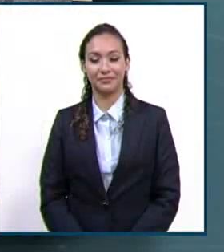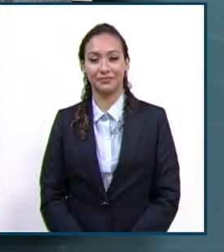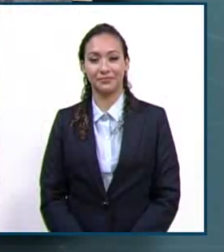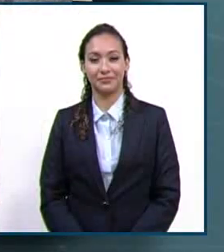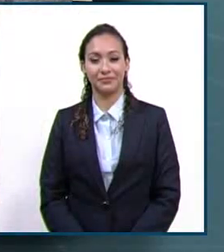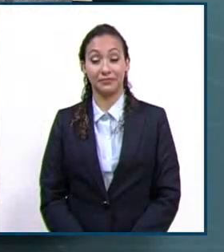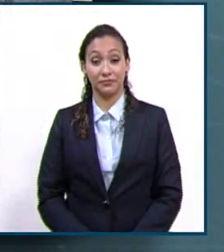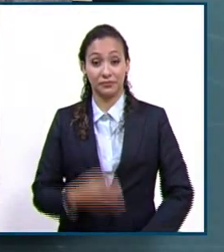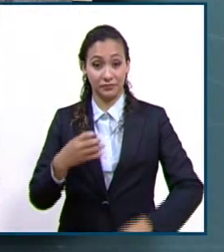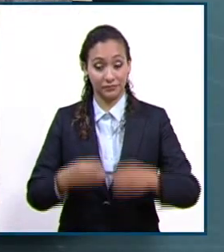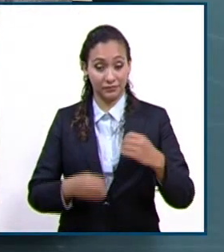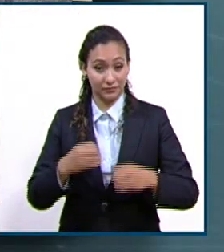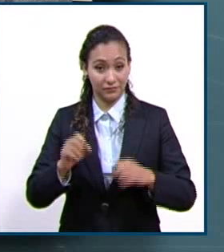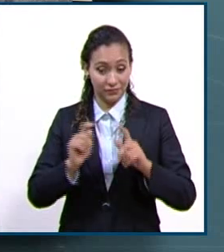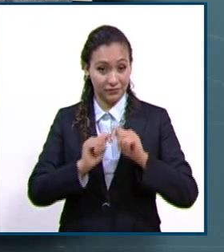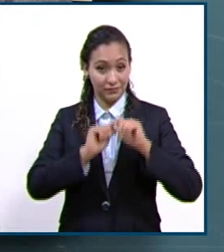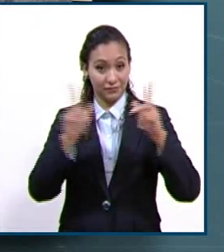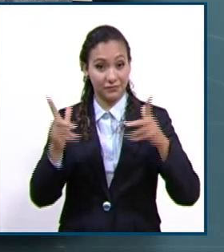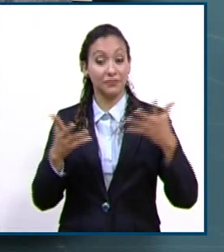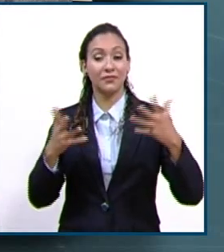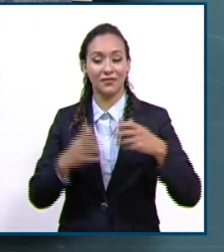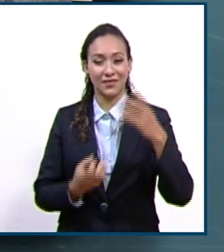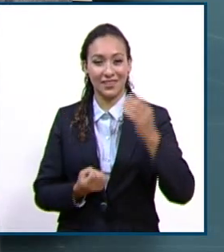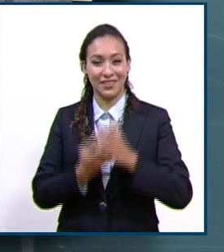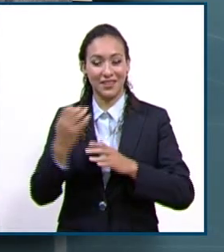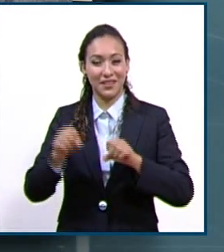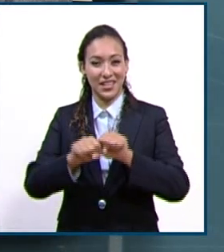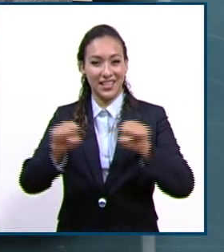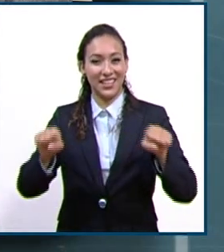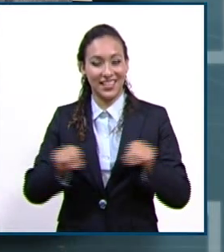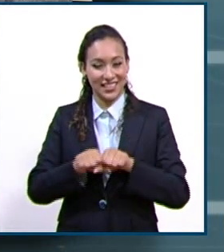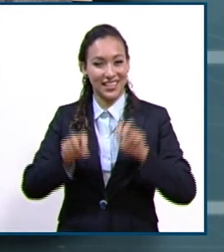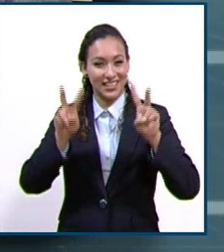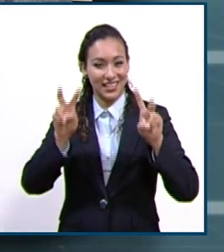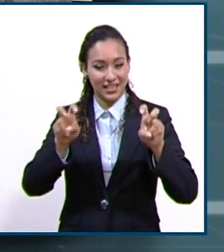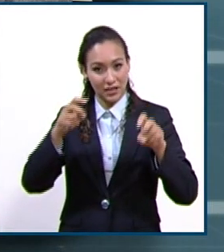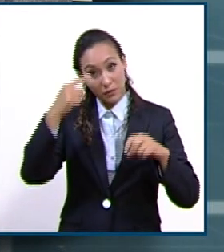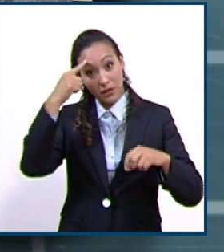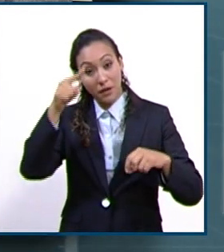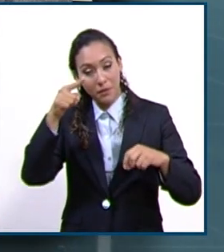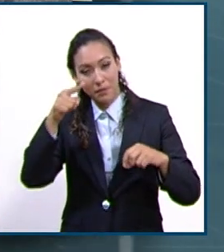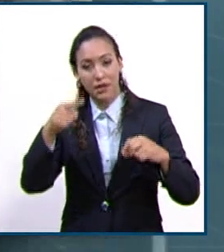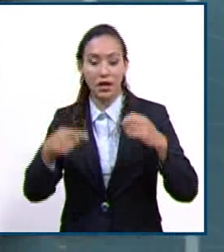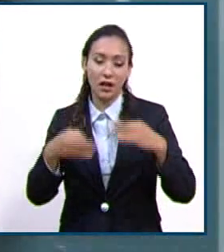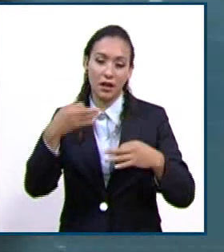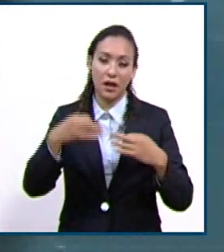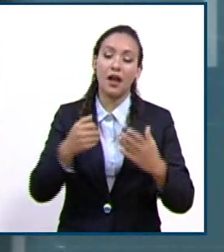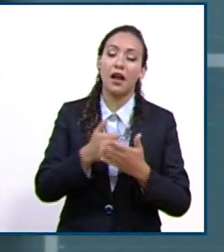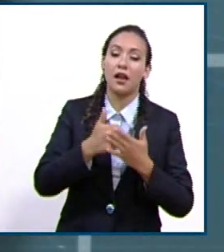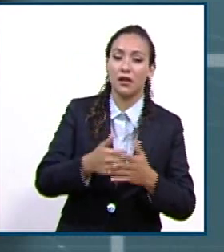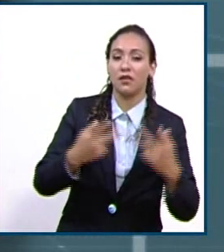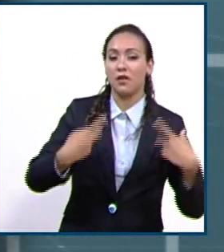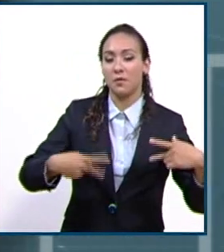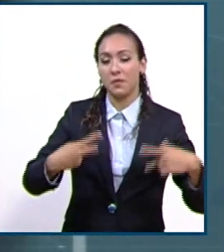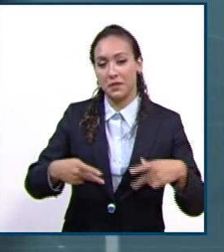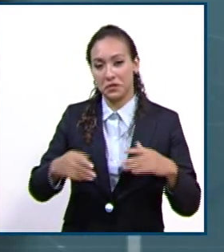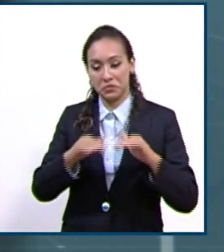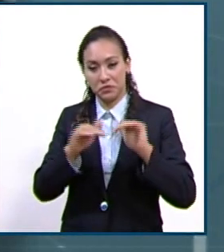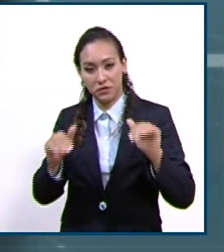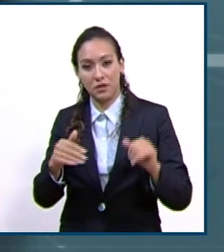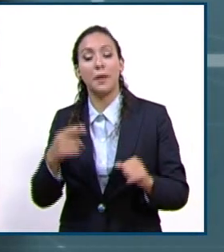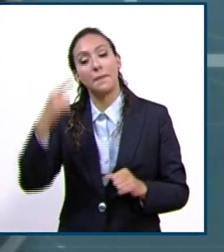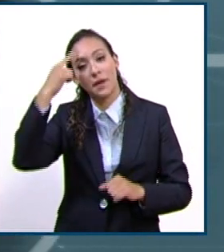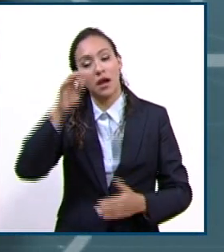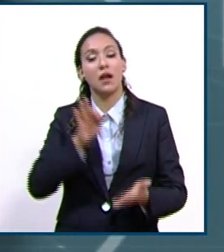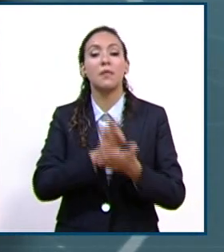El Poder Judicial de Tlaxcala inauguró una sala de justicia cívica y mediación en las instalaciones de la Dirección de Seguridad Pública y